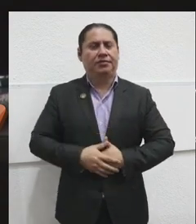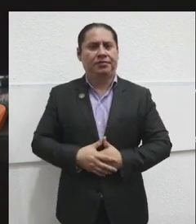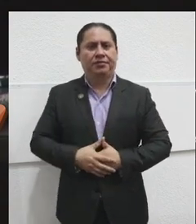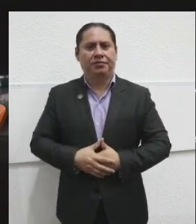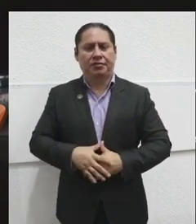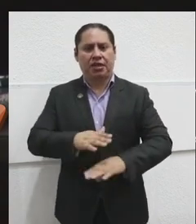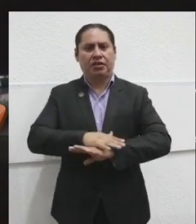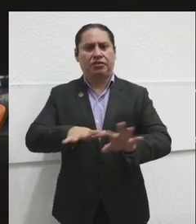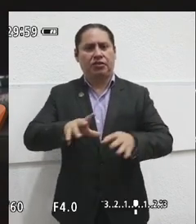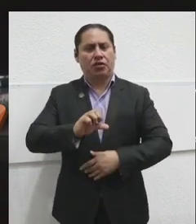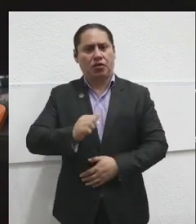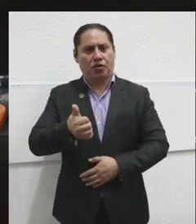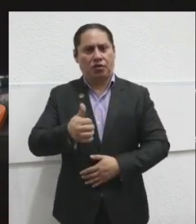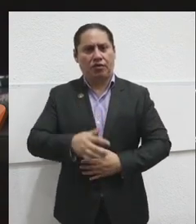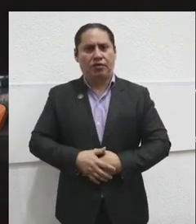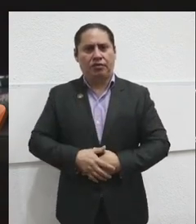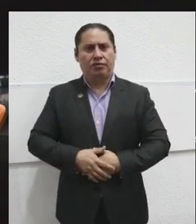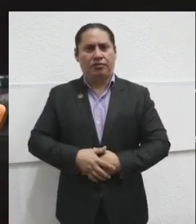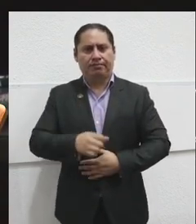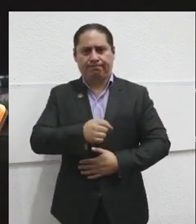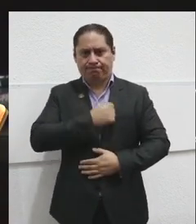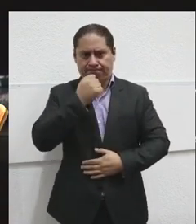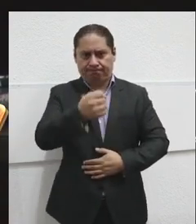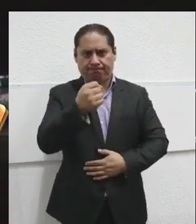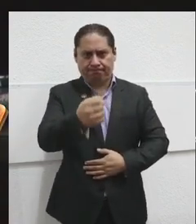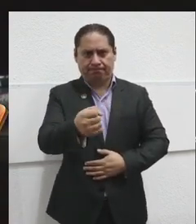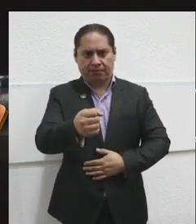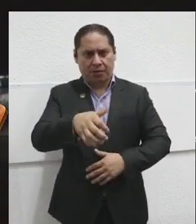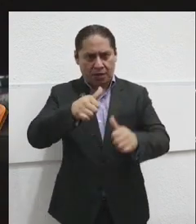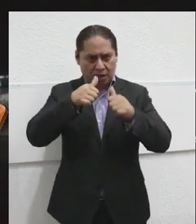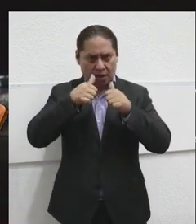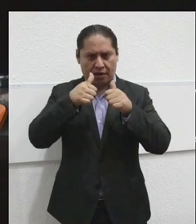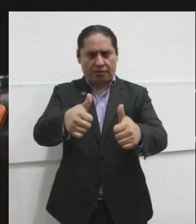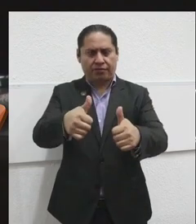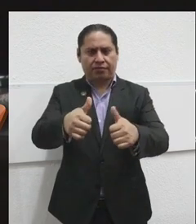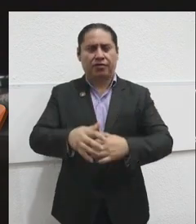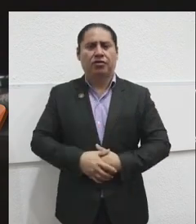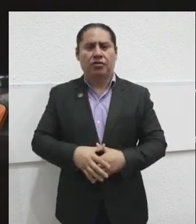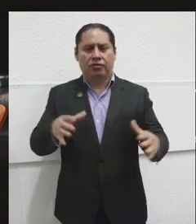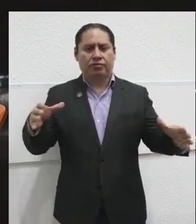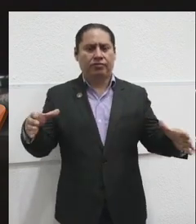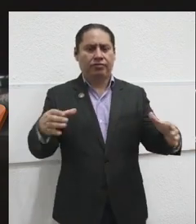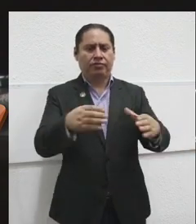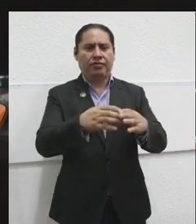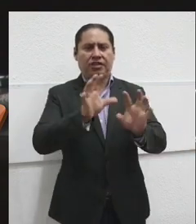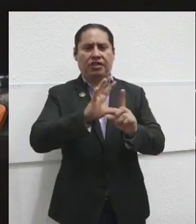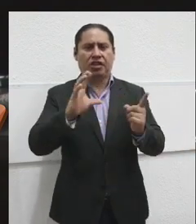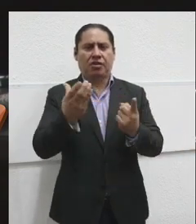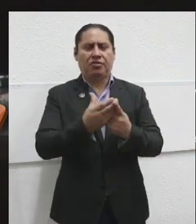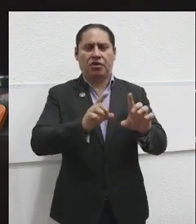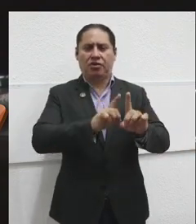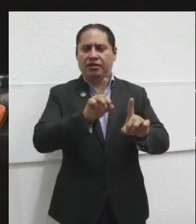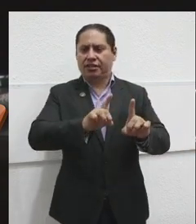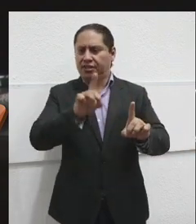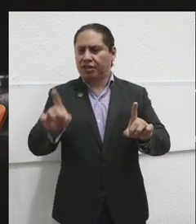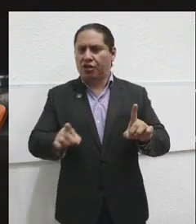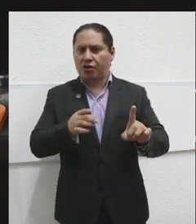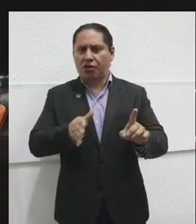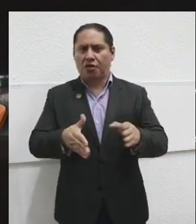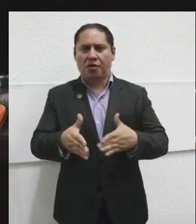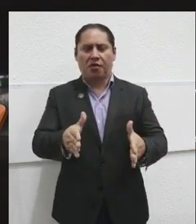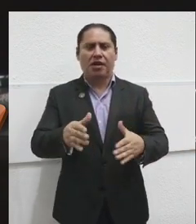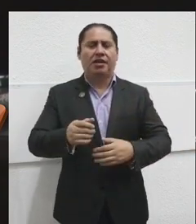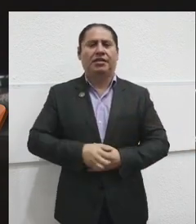otro particular, le envío un cordial saludo. Atentamente, integrantes de la Comisión de Desarrollo Pecuario de